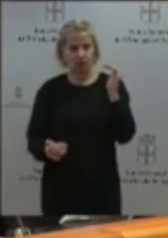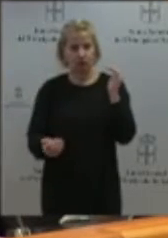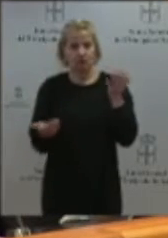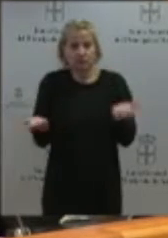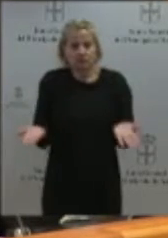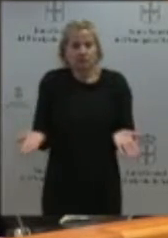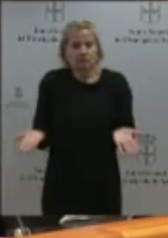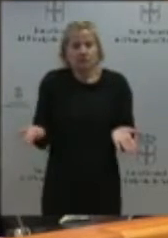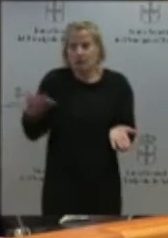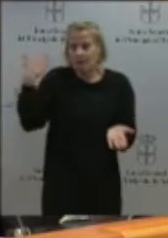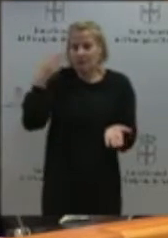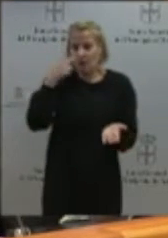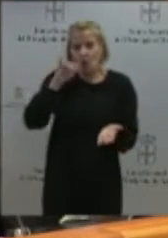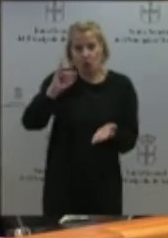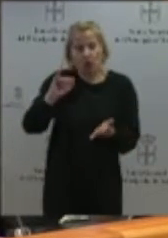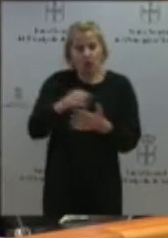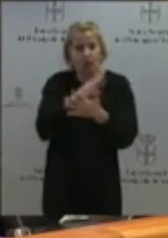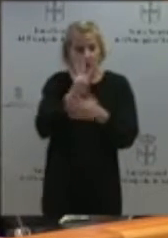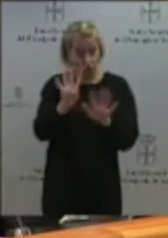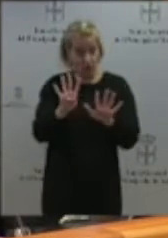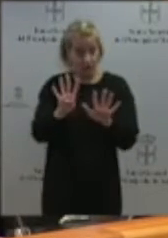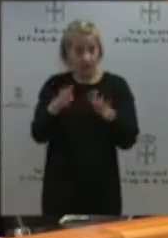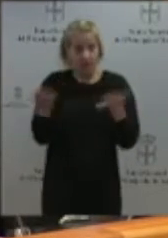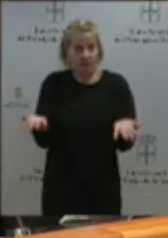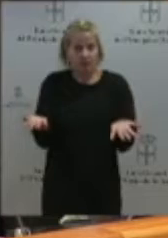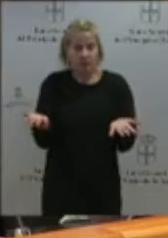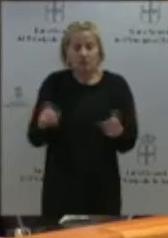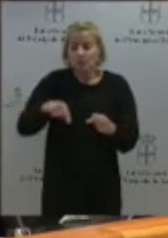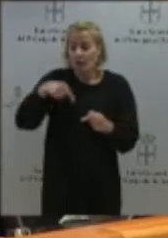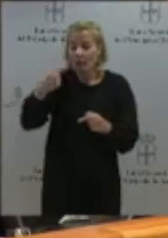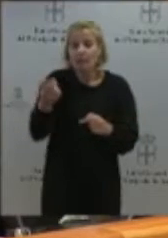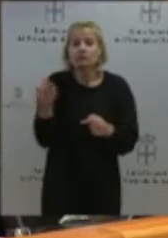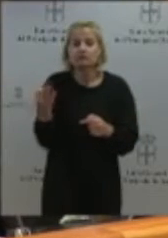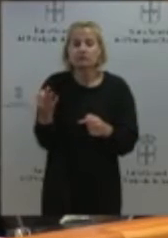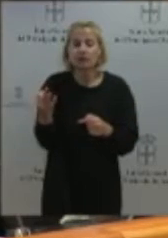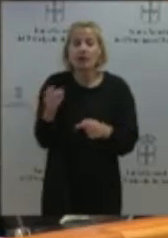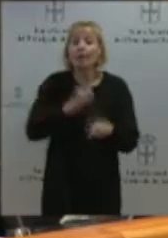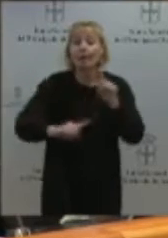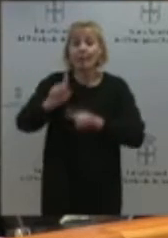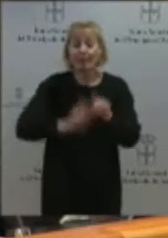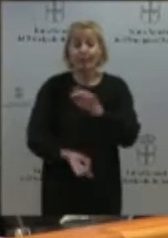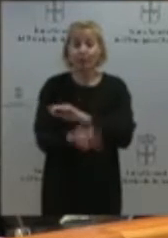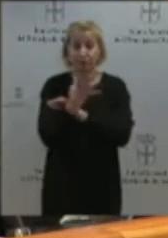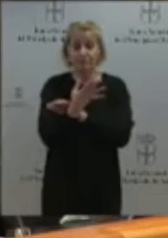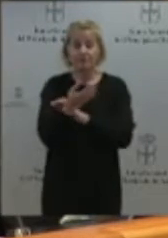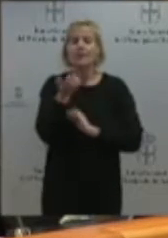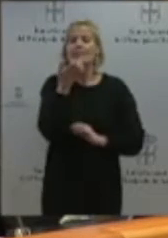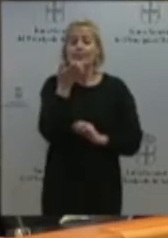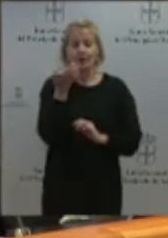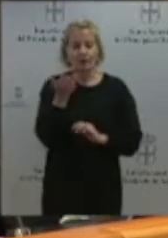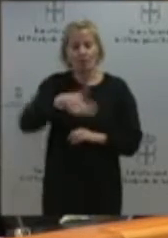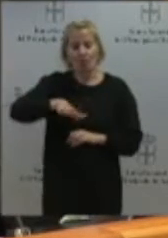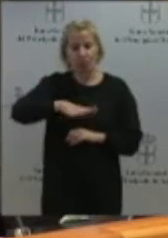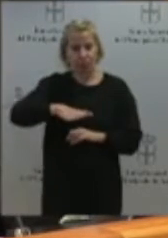deficiencia de medios que luego aparecen por otros lados y que luego se repercute en diferentes lugares. Por ejemplo, nos encontramos también,